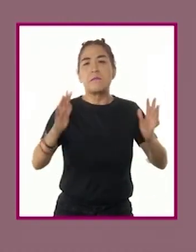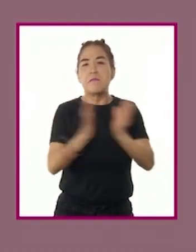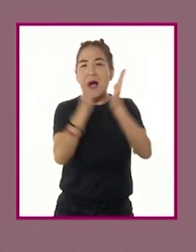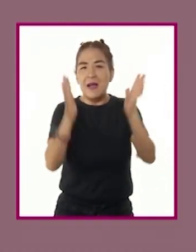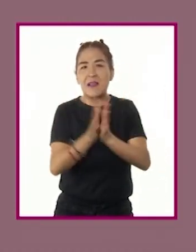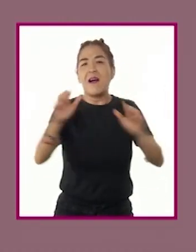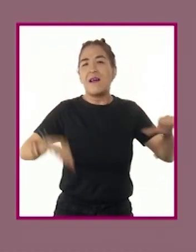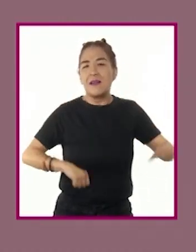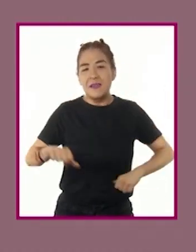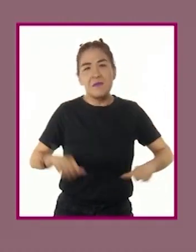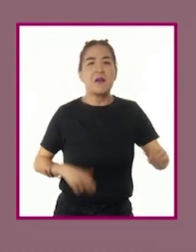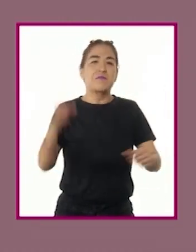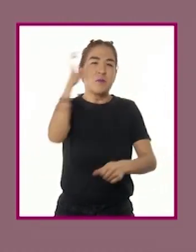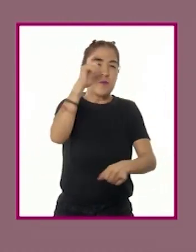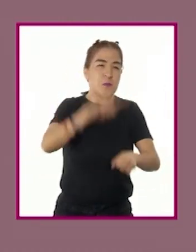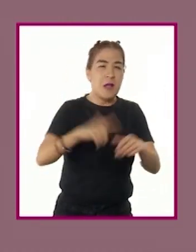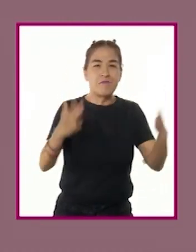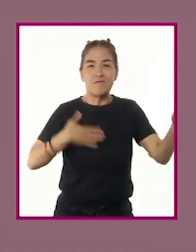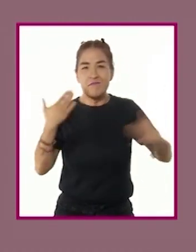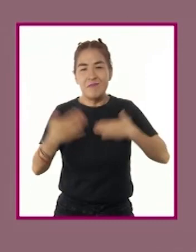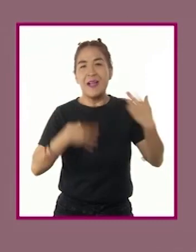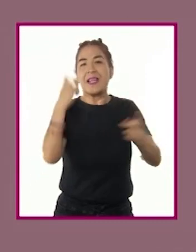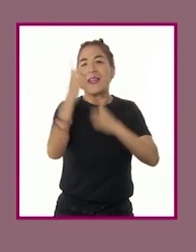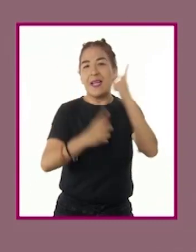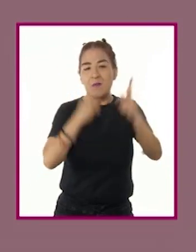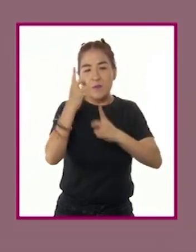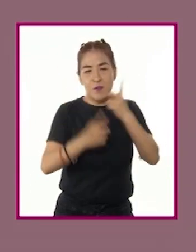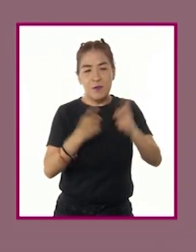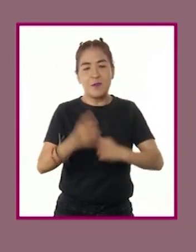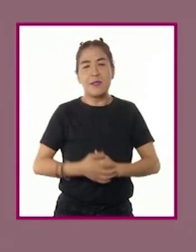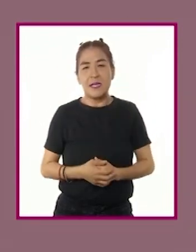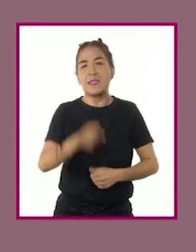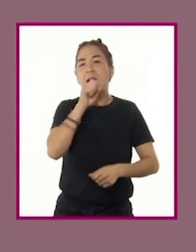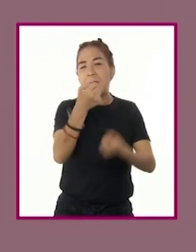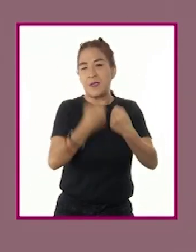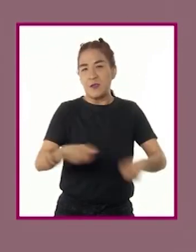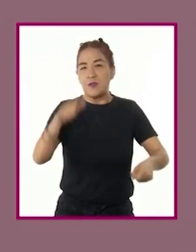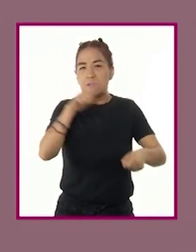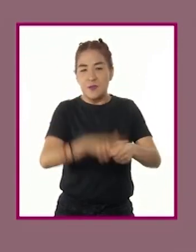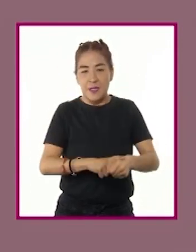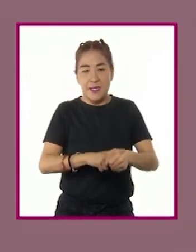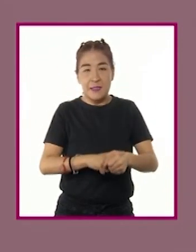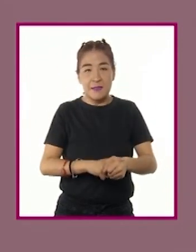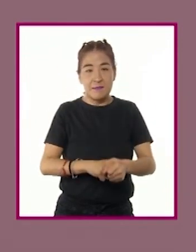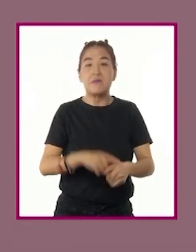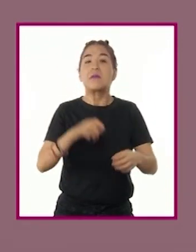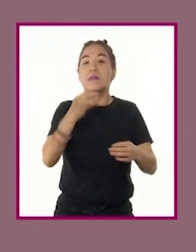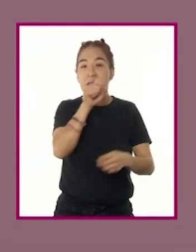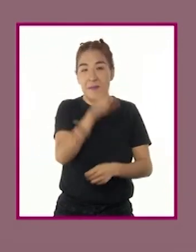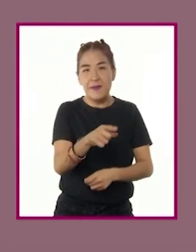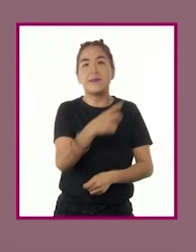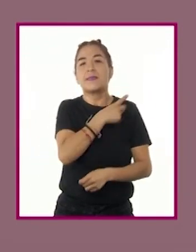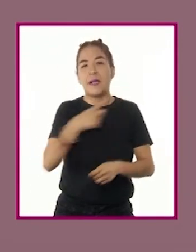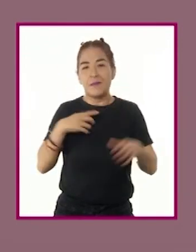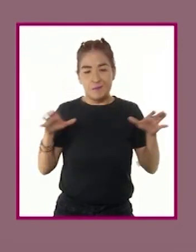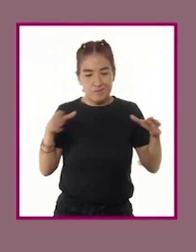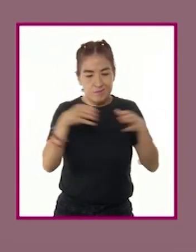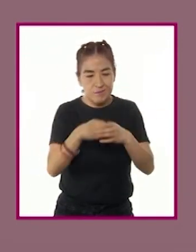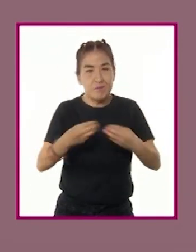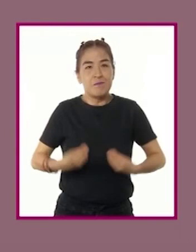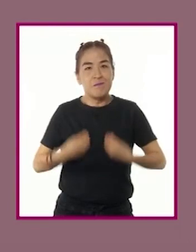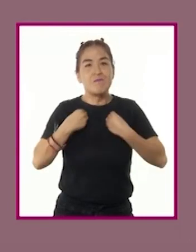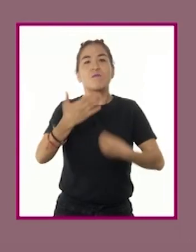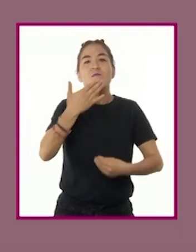en actividades recreativas, deportivas, culturales y sociales, y en general vivir en comunidad y con